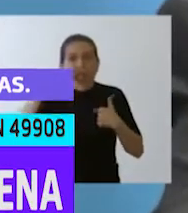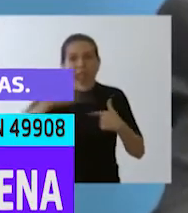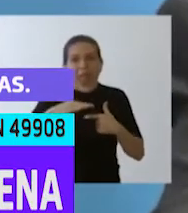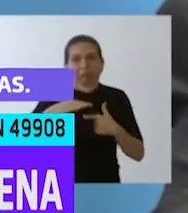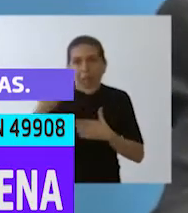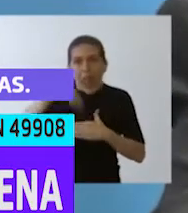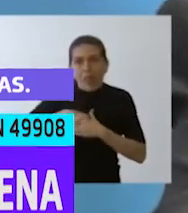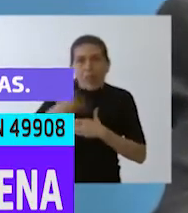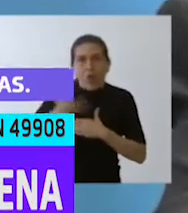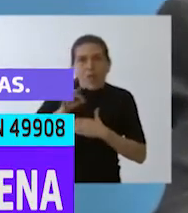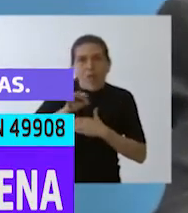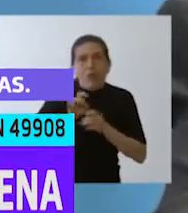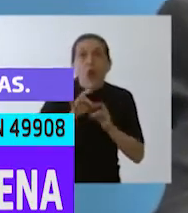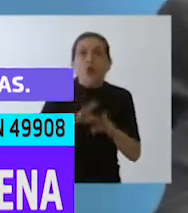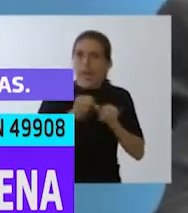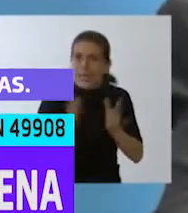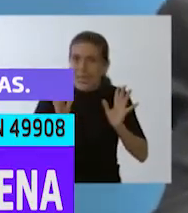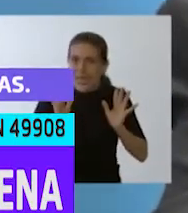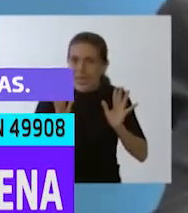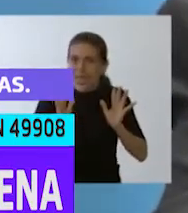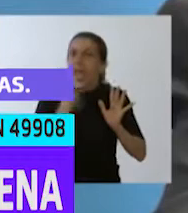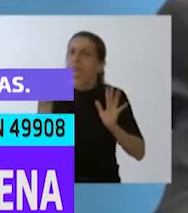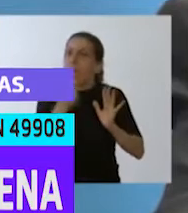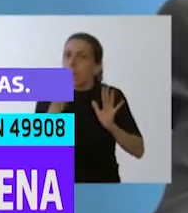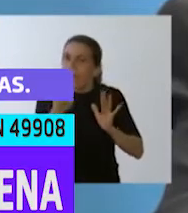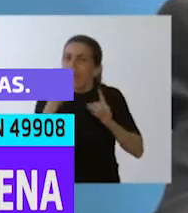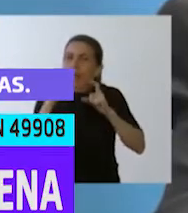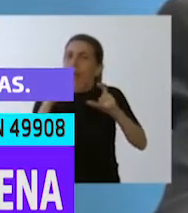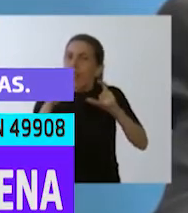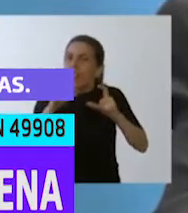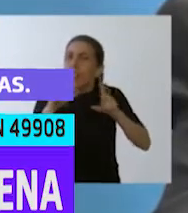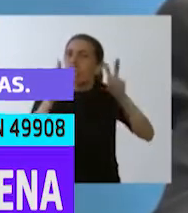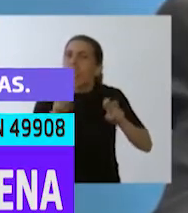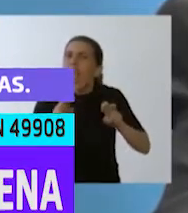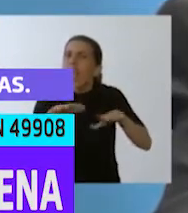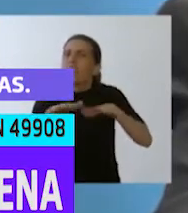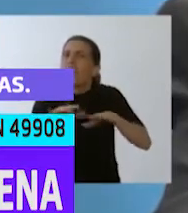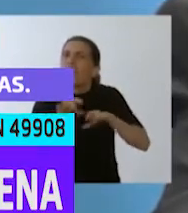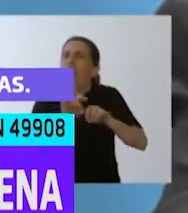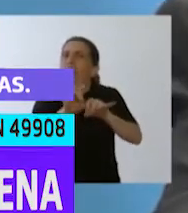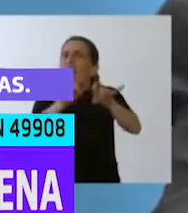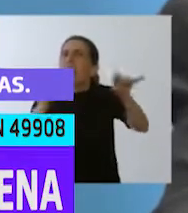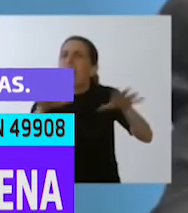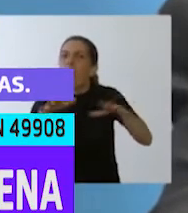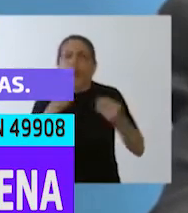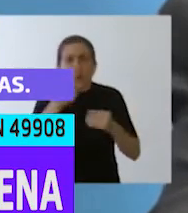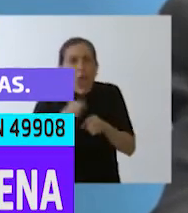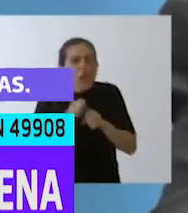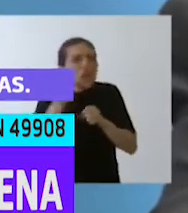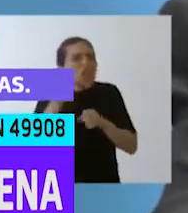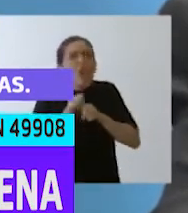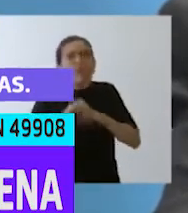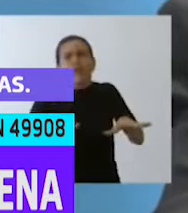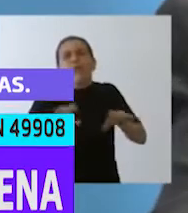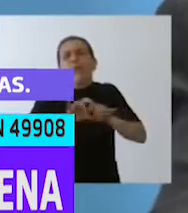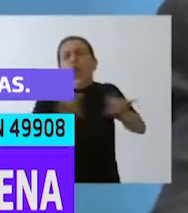todos sabemos que los casos van a continuar. Igual a cero no hay ningún país del mundo que haya podido lograrse. Para